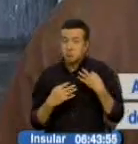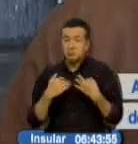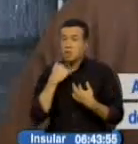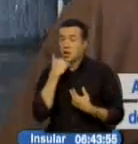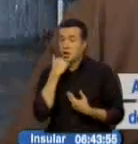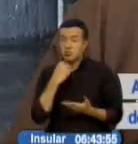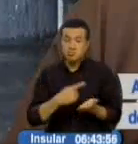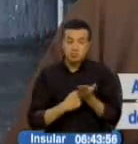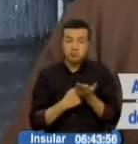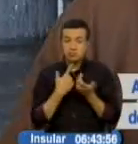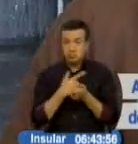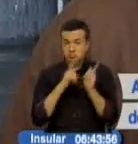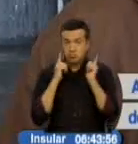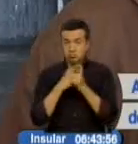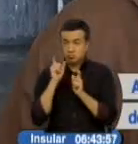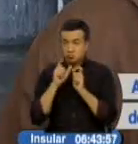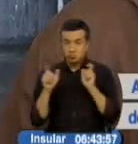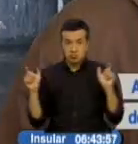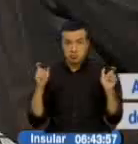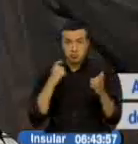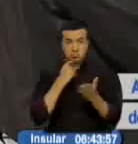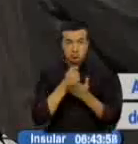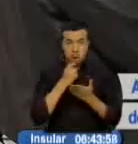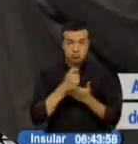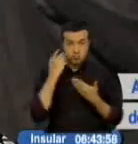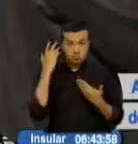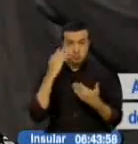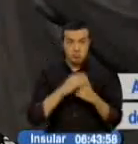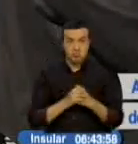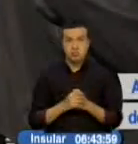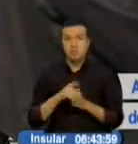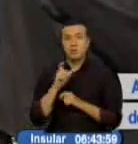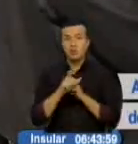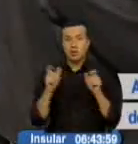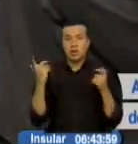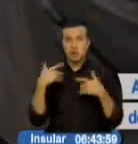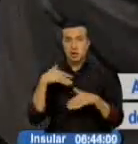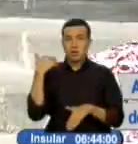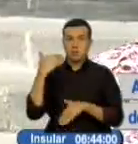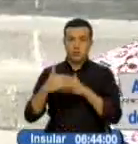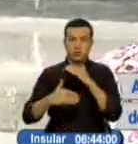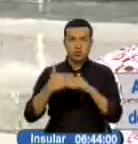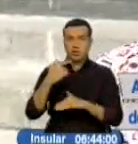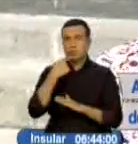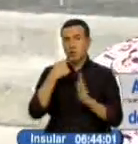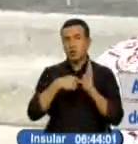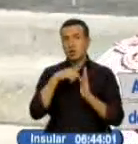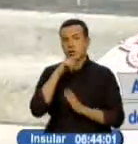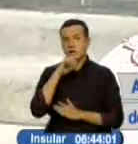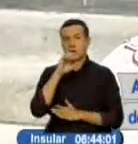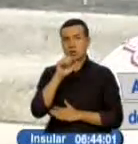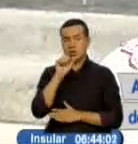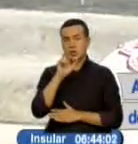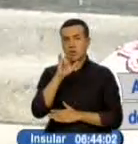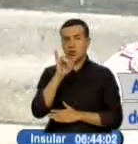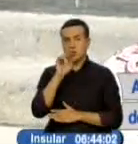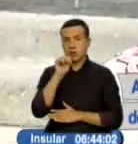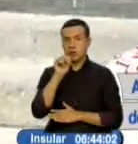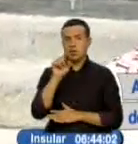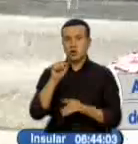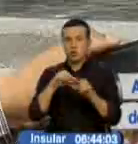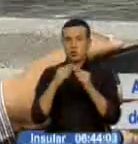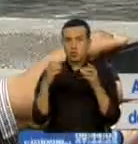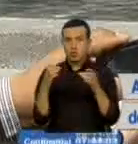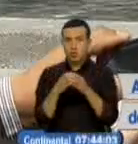dar la amnistía a los perseguidos políticos. Y también por quienes han sido ya procesados, tal es el caso de Karina Monteros del pueblo